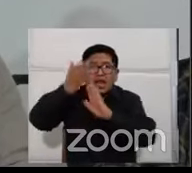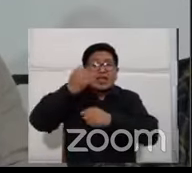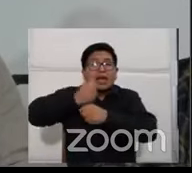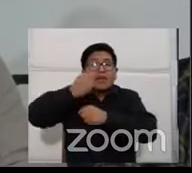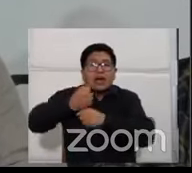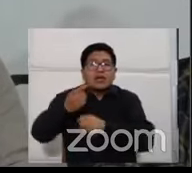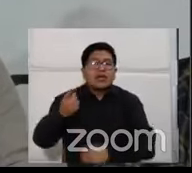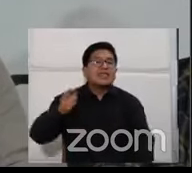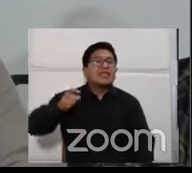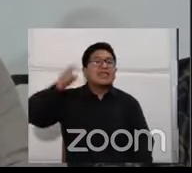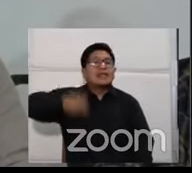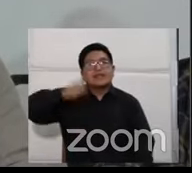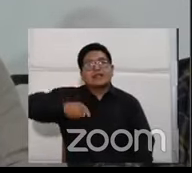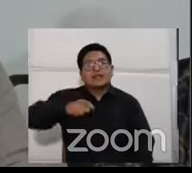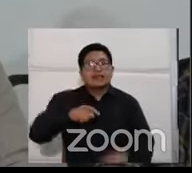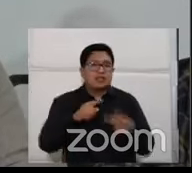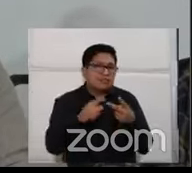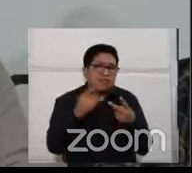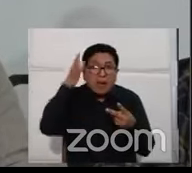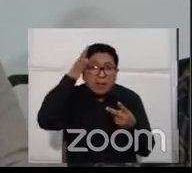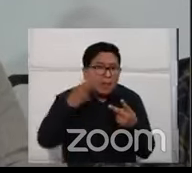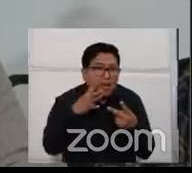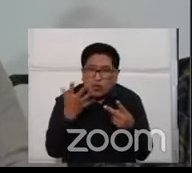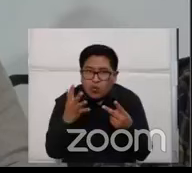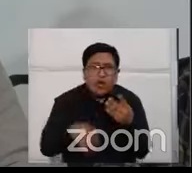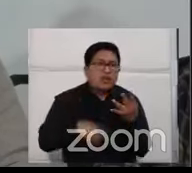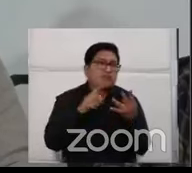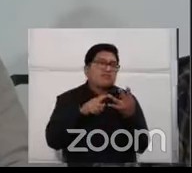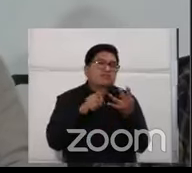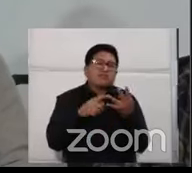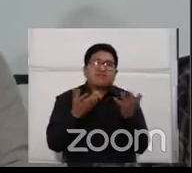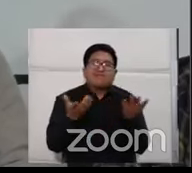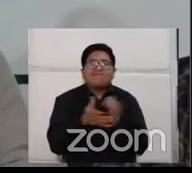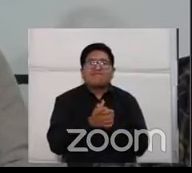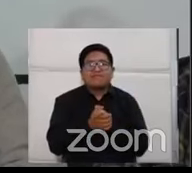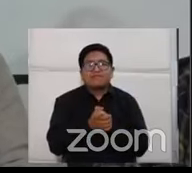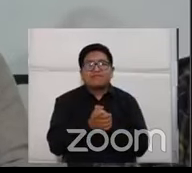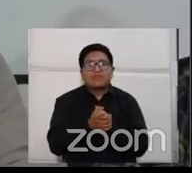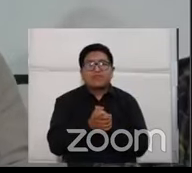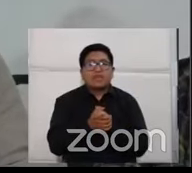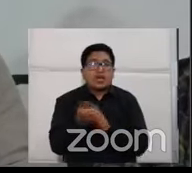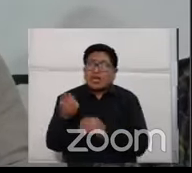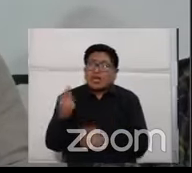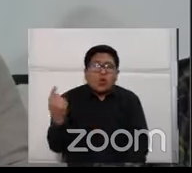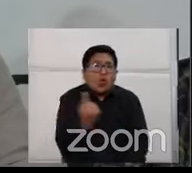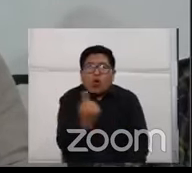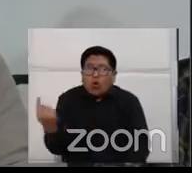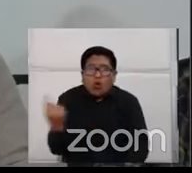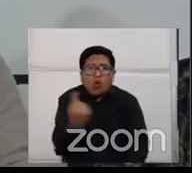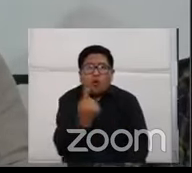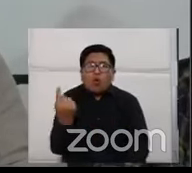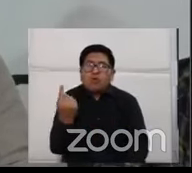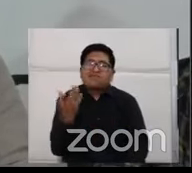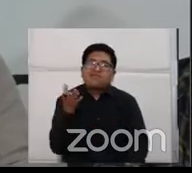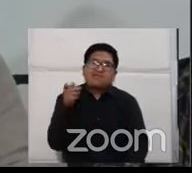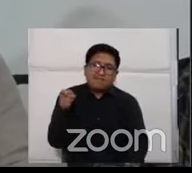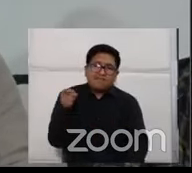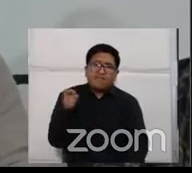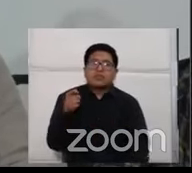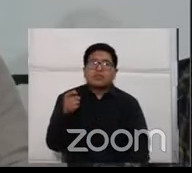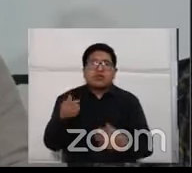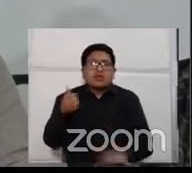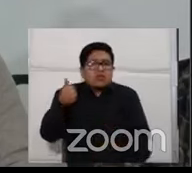a veces no tienen papás a veces no tienen mamás están solos en aquí y van y se buscan